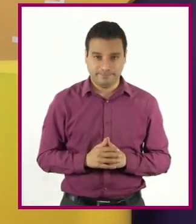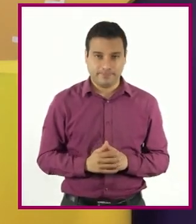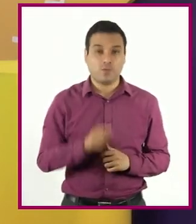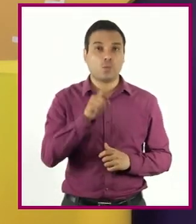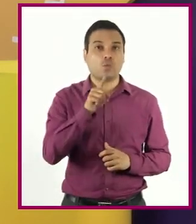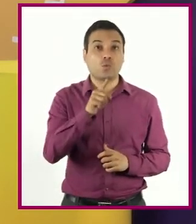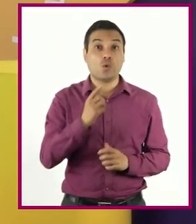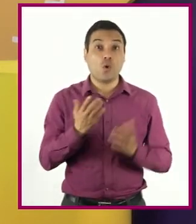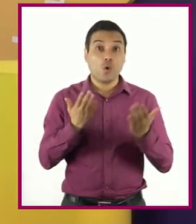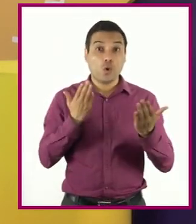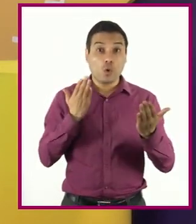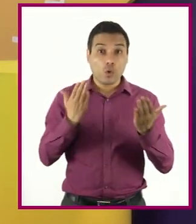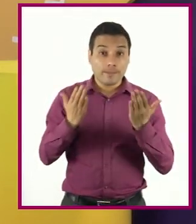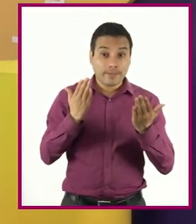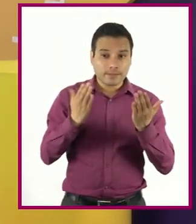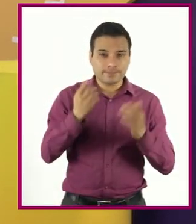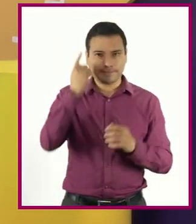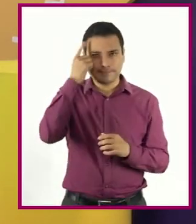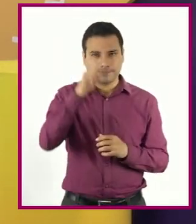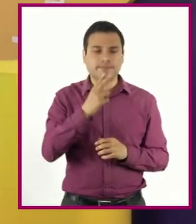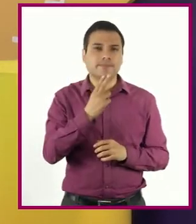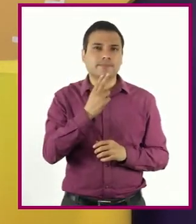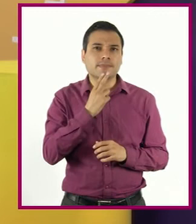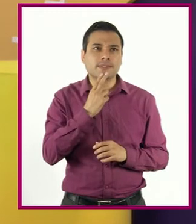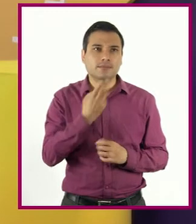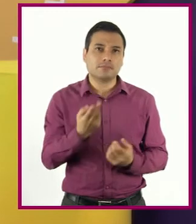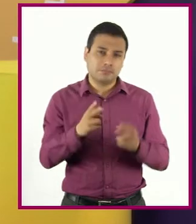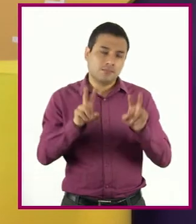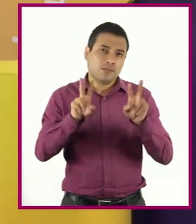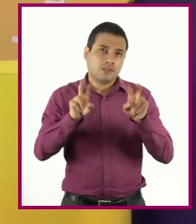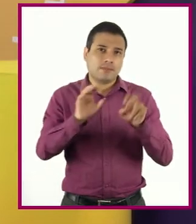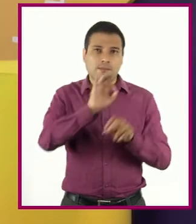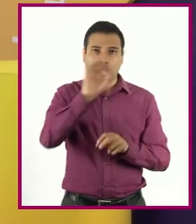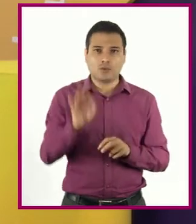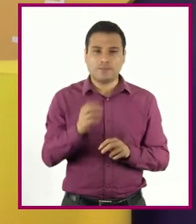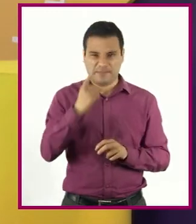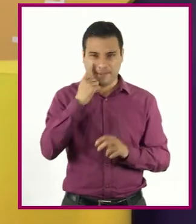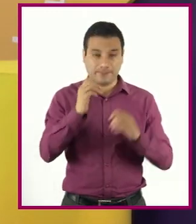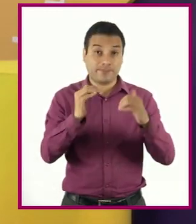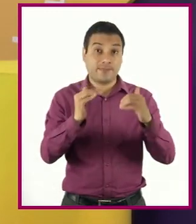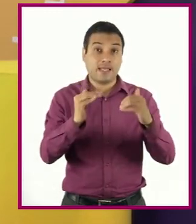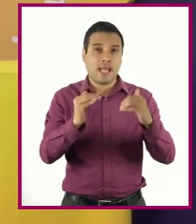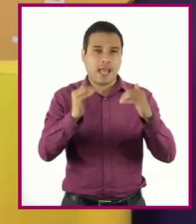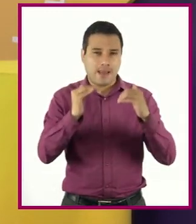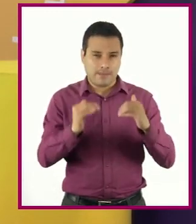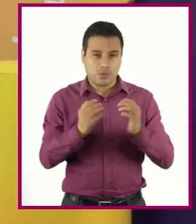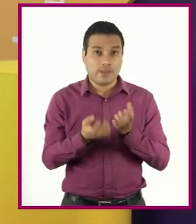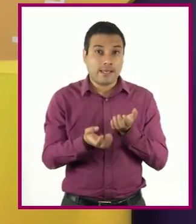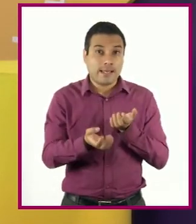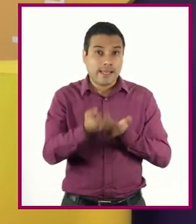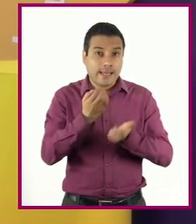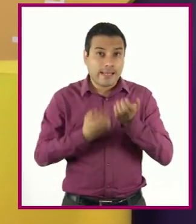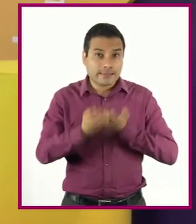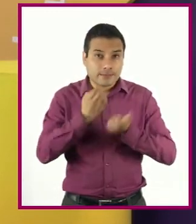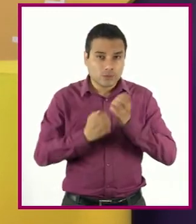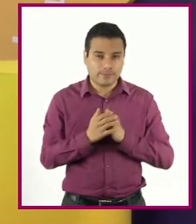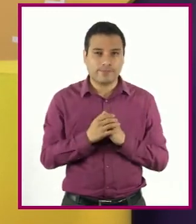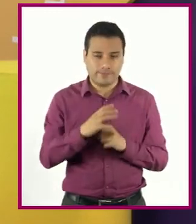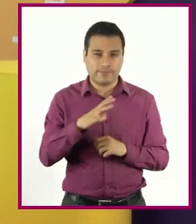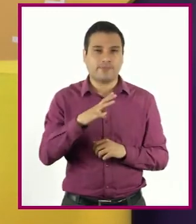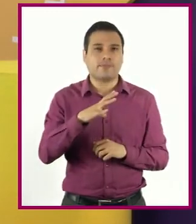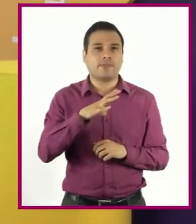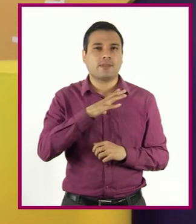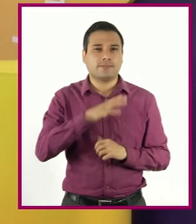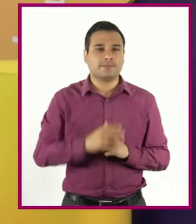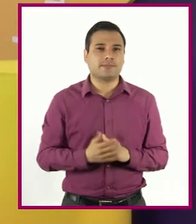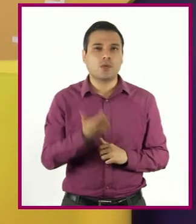también se aplican en los porcentajes. En el siguiente ejercicio, se analiza el precio final de un